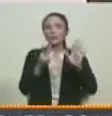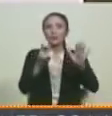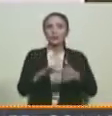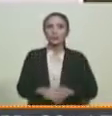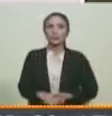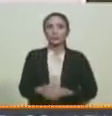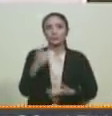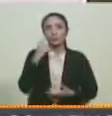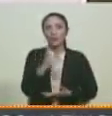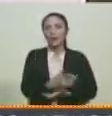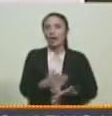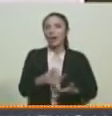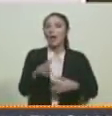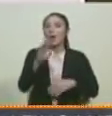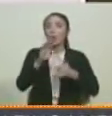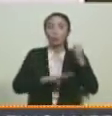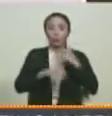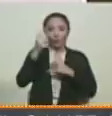Último día del 2007,